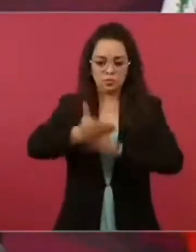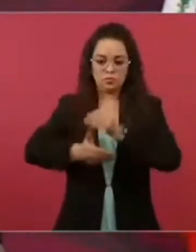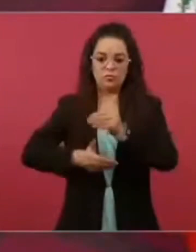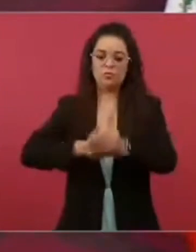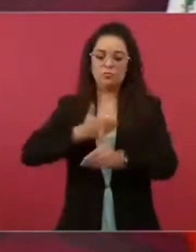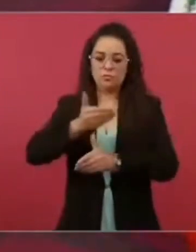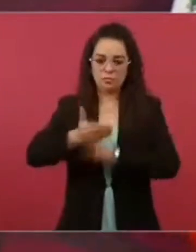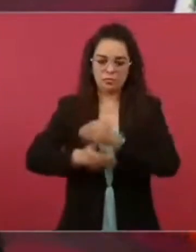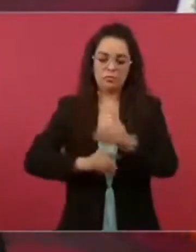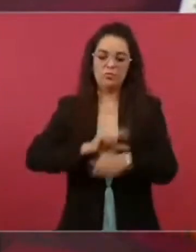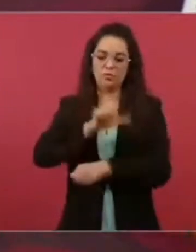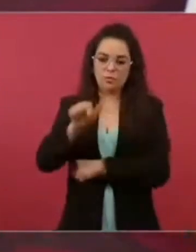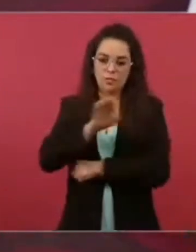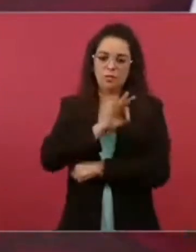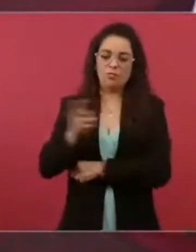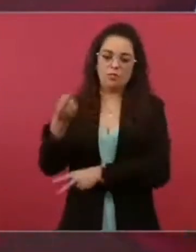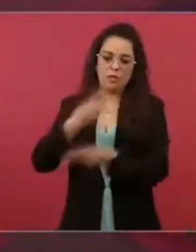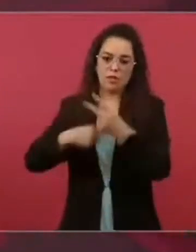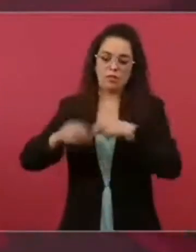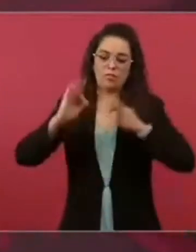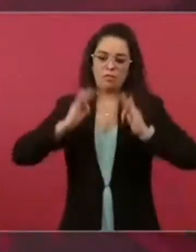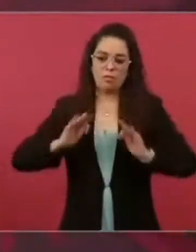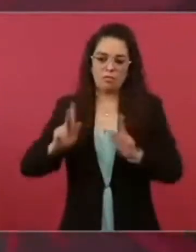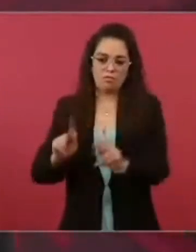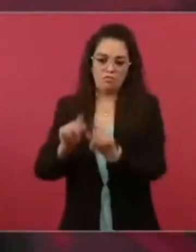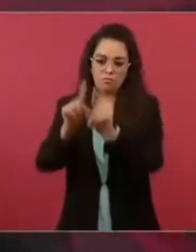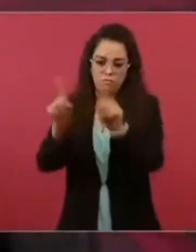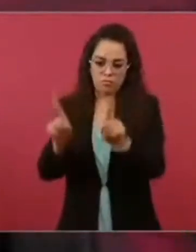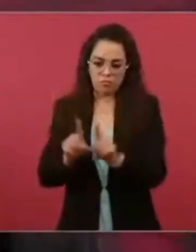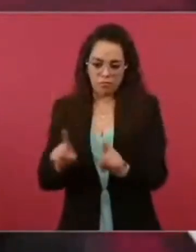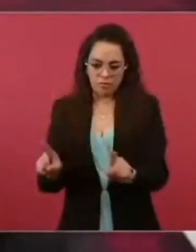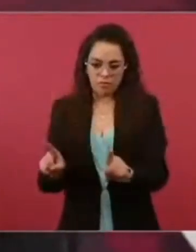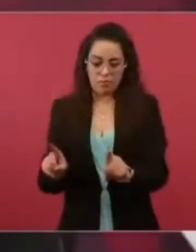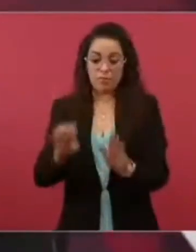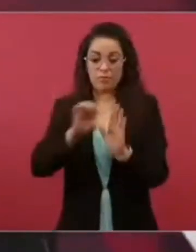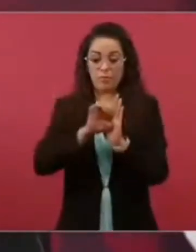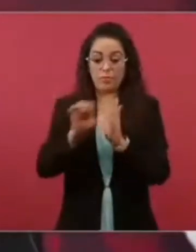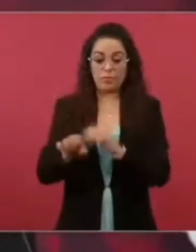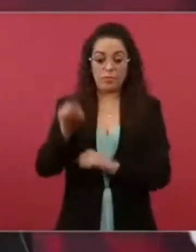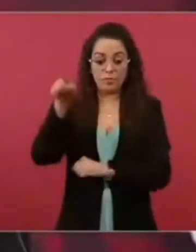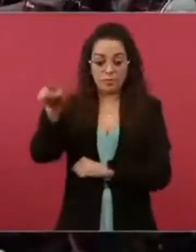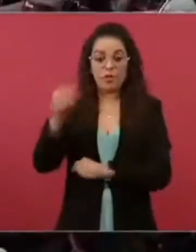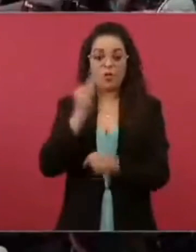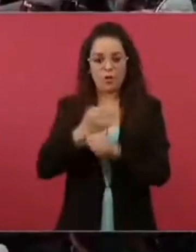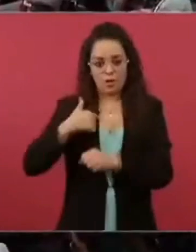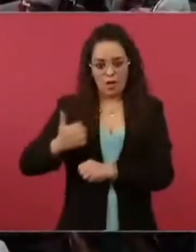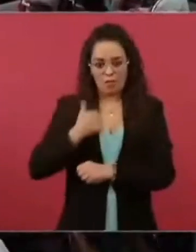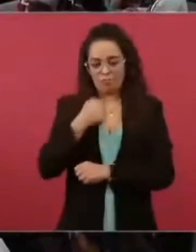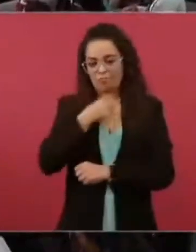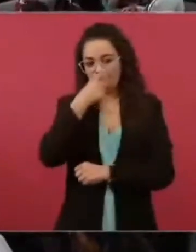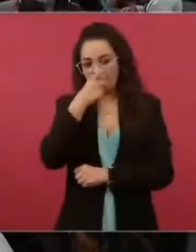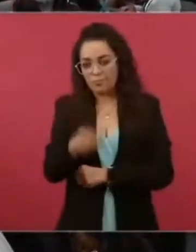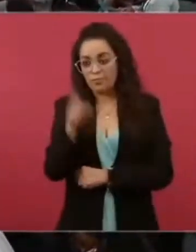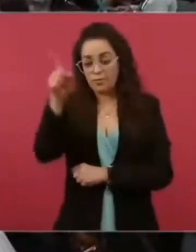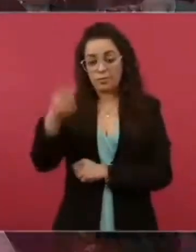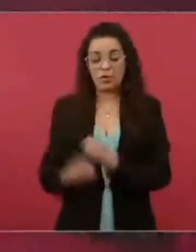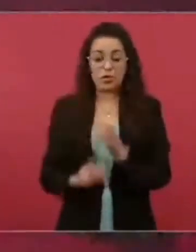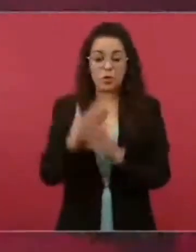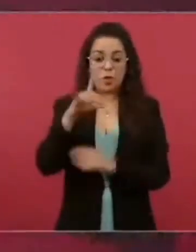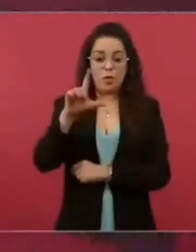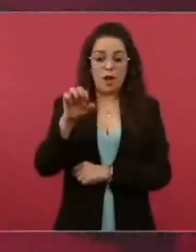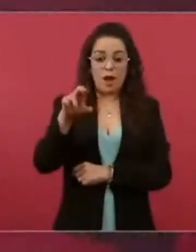para garantizar la paz, la tranquilidad. Ahí, por ejemplo, en Nuevo Laredo, y aprovecho también para decirlo,